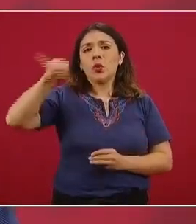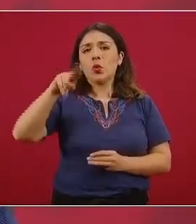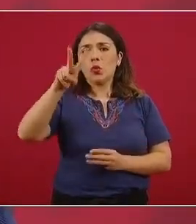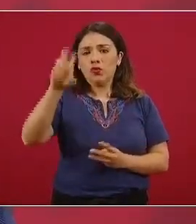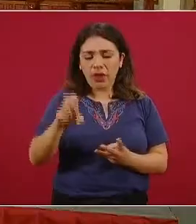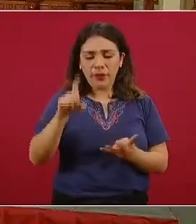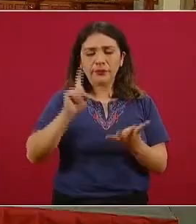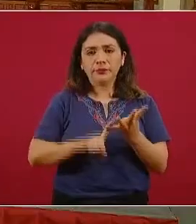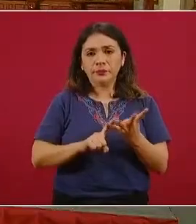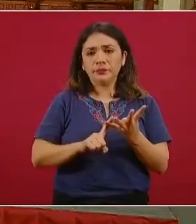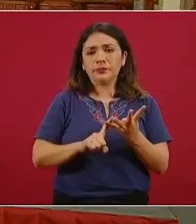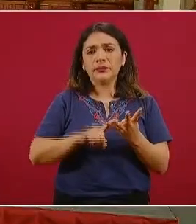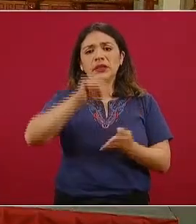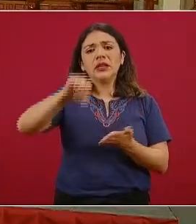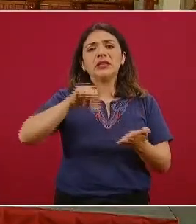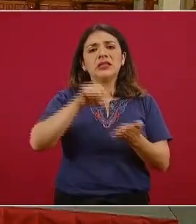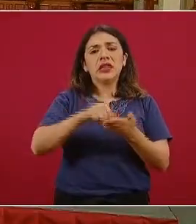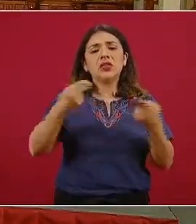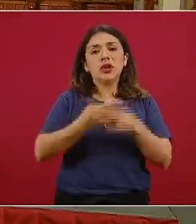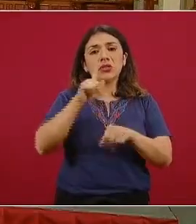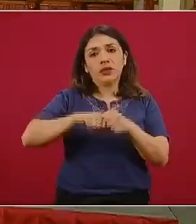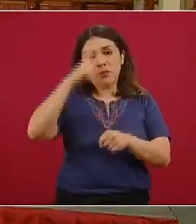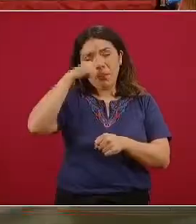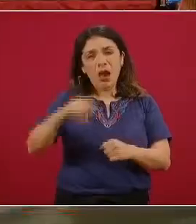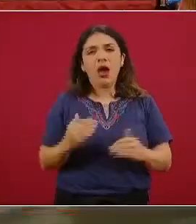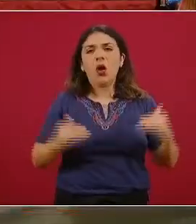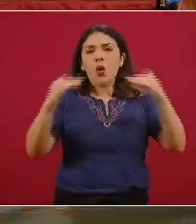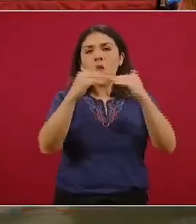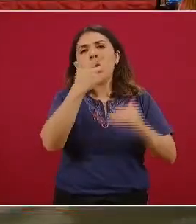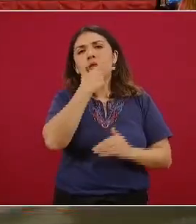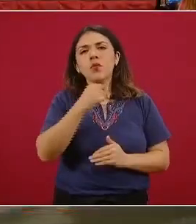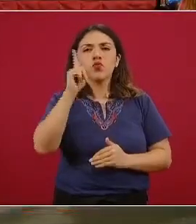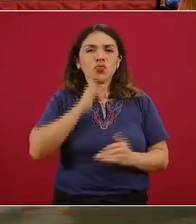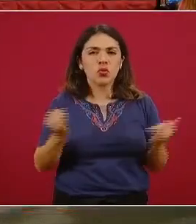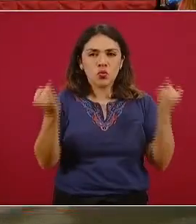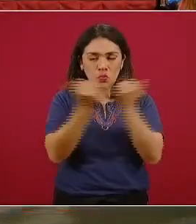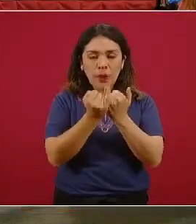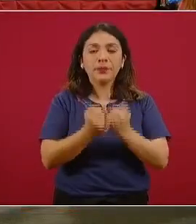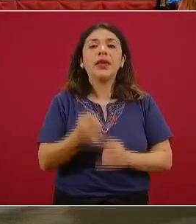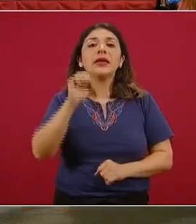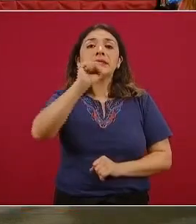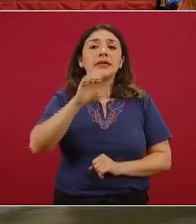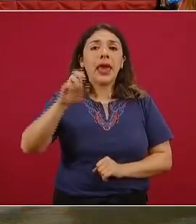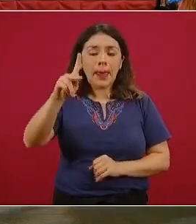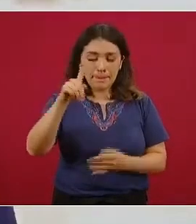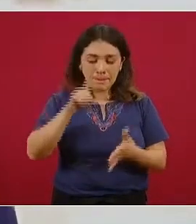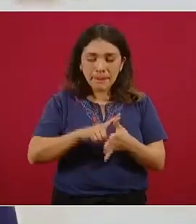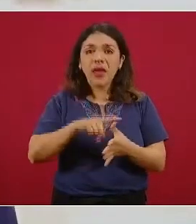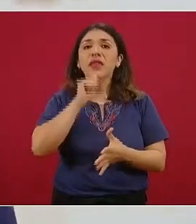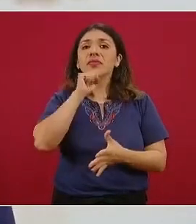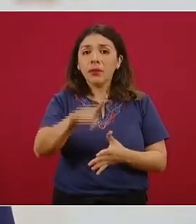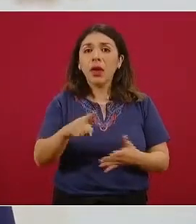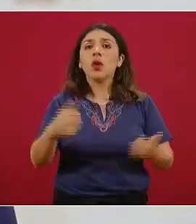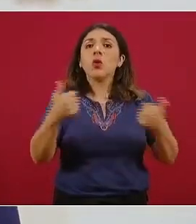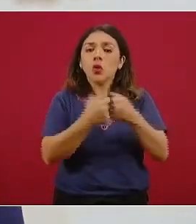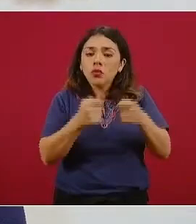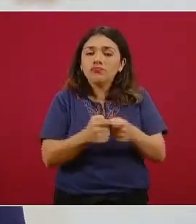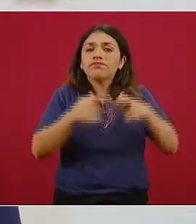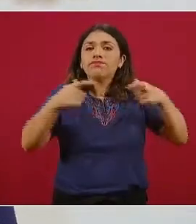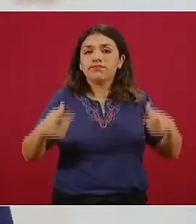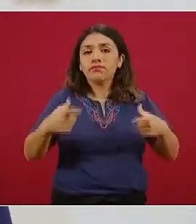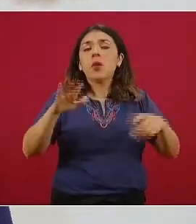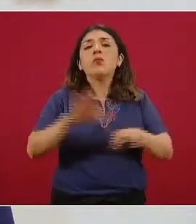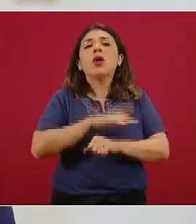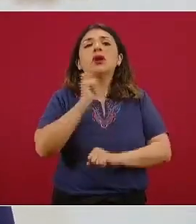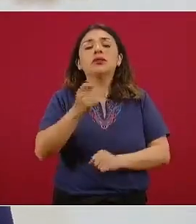luego el Centro Nacional de Equidad de Género y Salud Reproductiva, la Secretaría de Educación Pública. Además, lo estamos ampliando